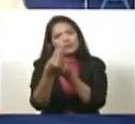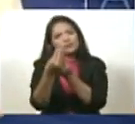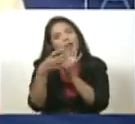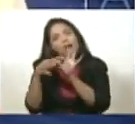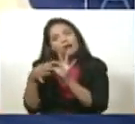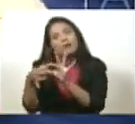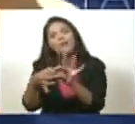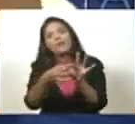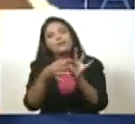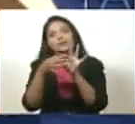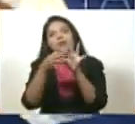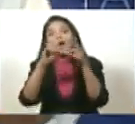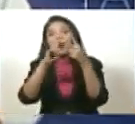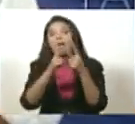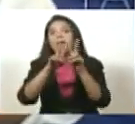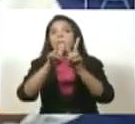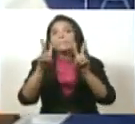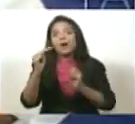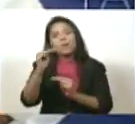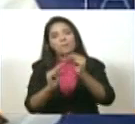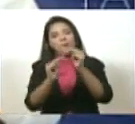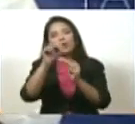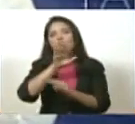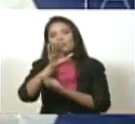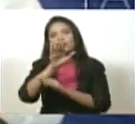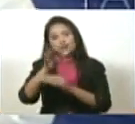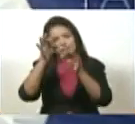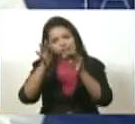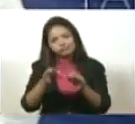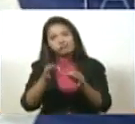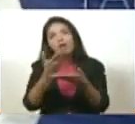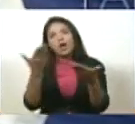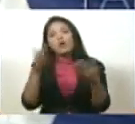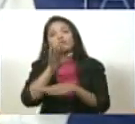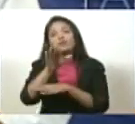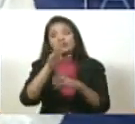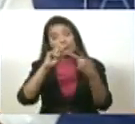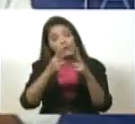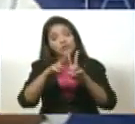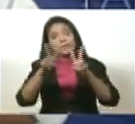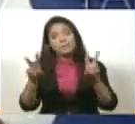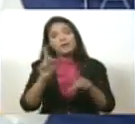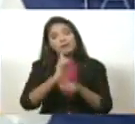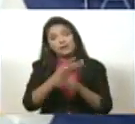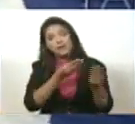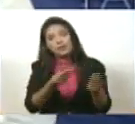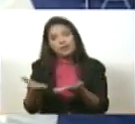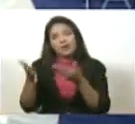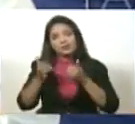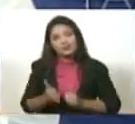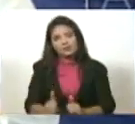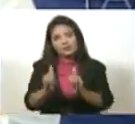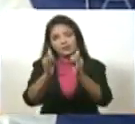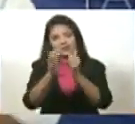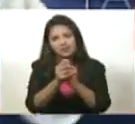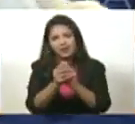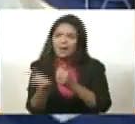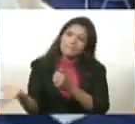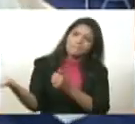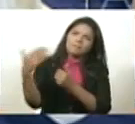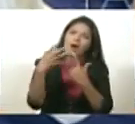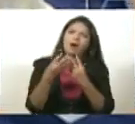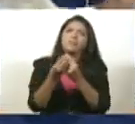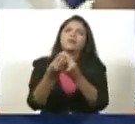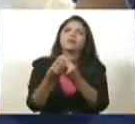unidad, en paz, para construir un futuro digno, el futuro de paz que se merecen nuestros hijos y nuestras hijas. Así que vamos pues